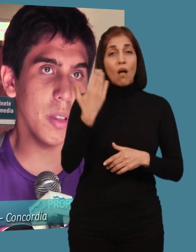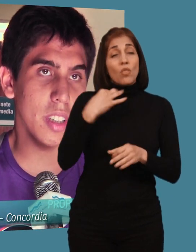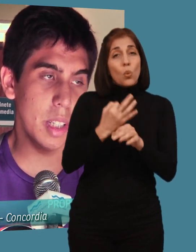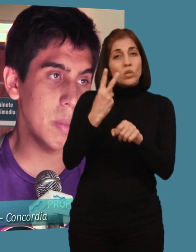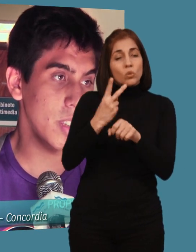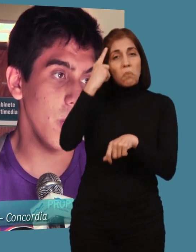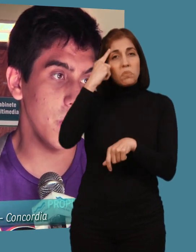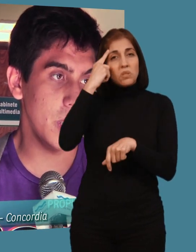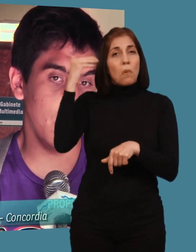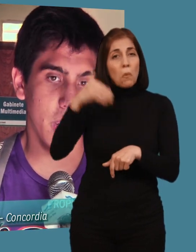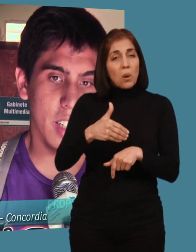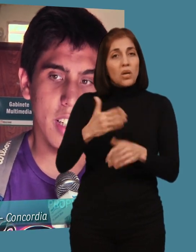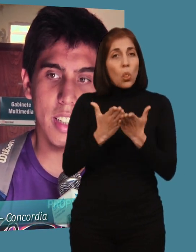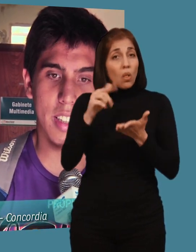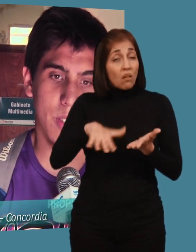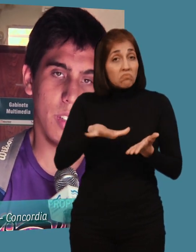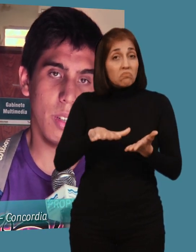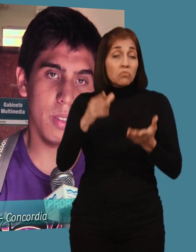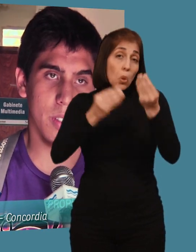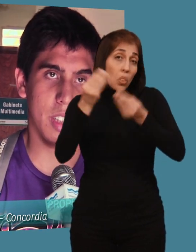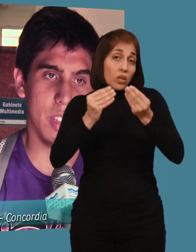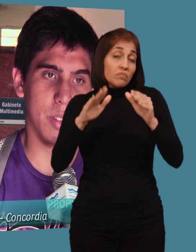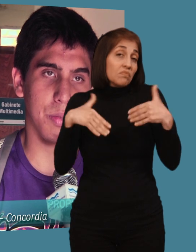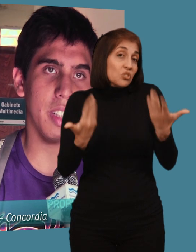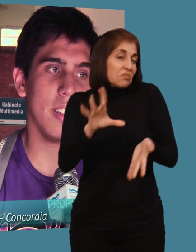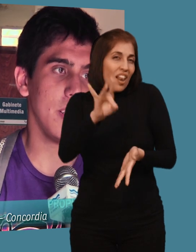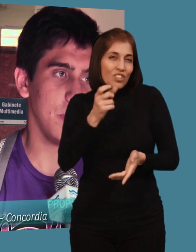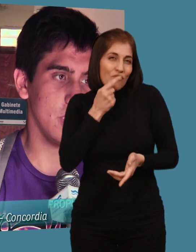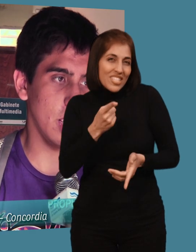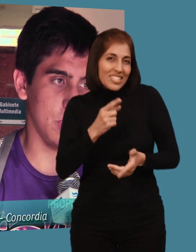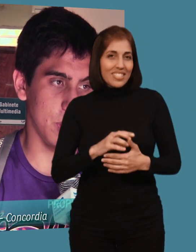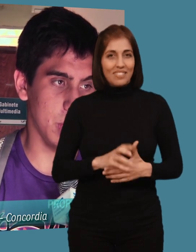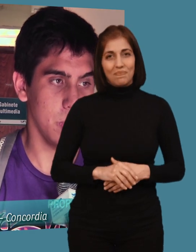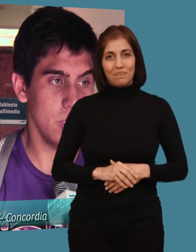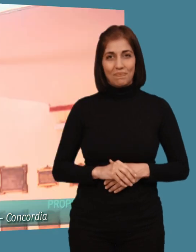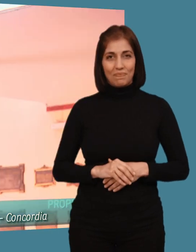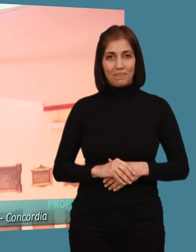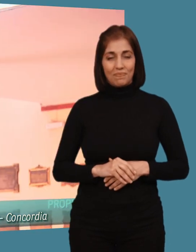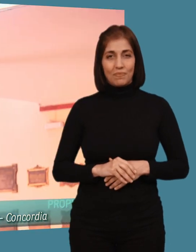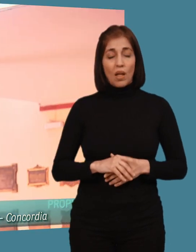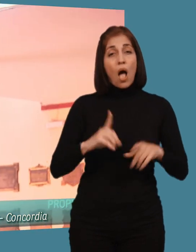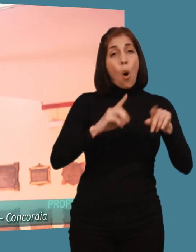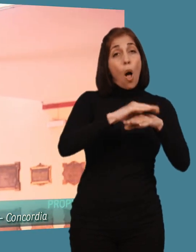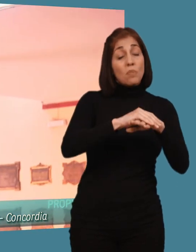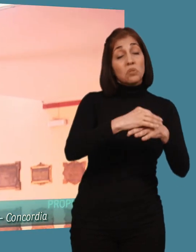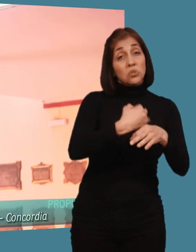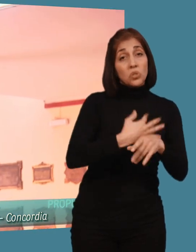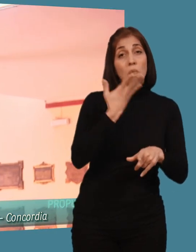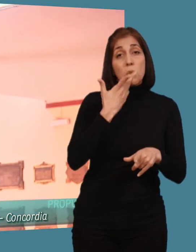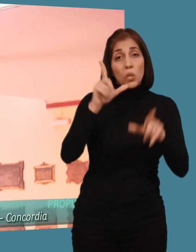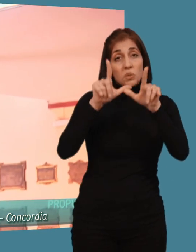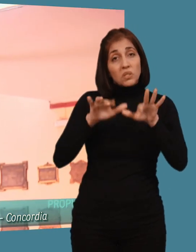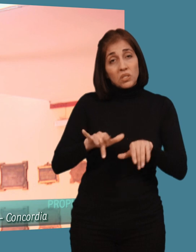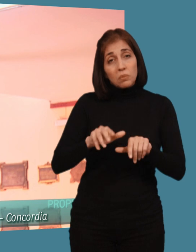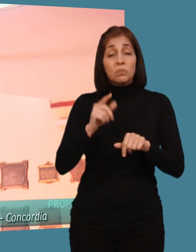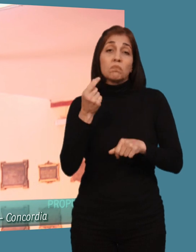secundaria tenía pensado venir a estudiar acá y contador, así que no fue tan difícil la decisión, digamos. Un par de amigos me la recomendaron porque me gustaba el